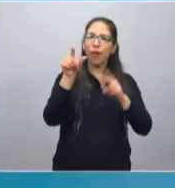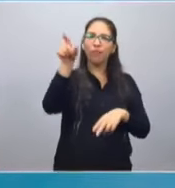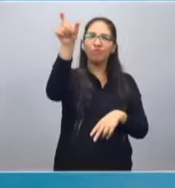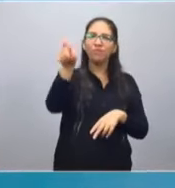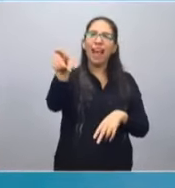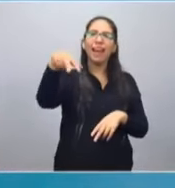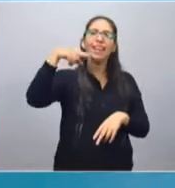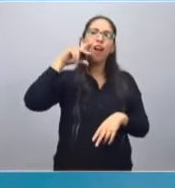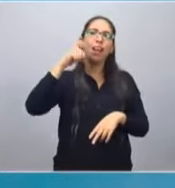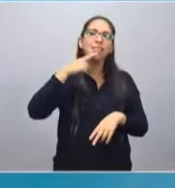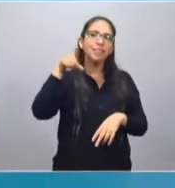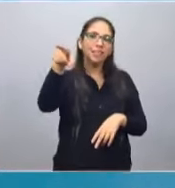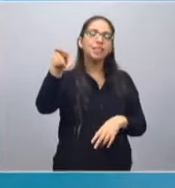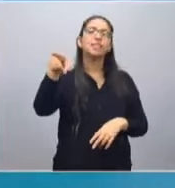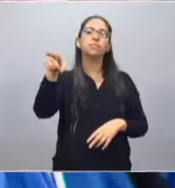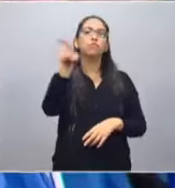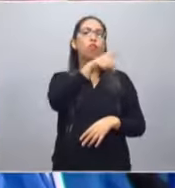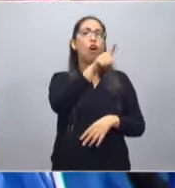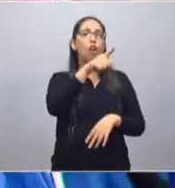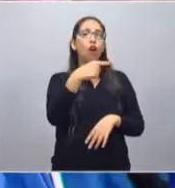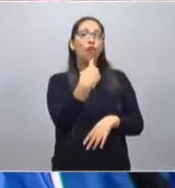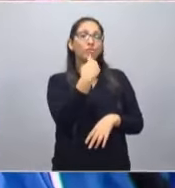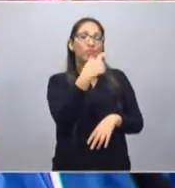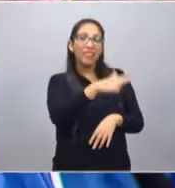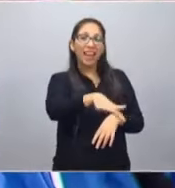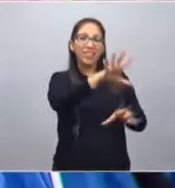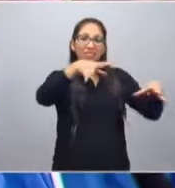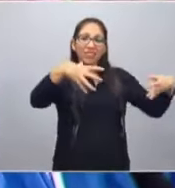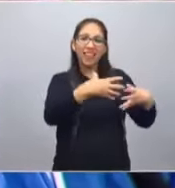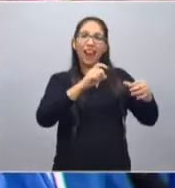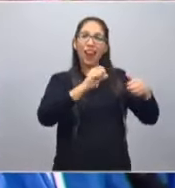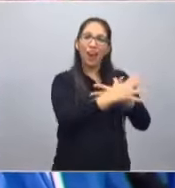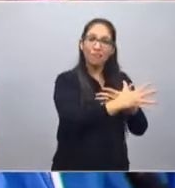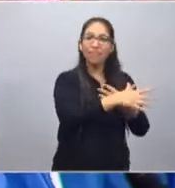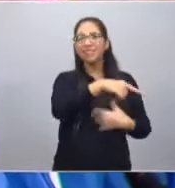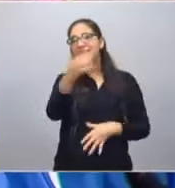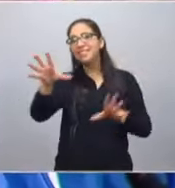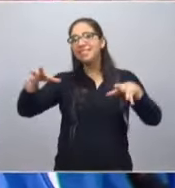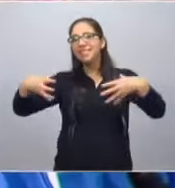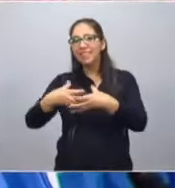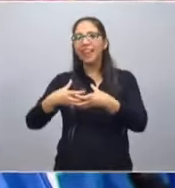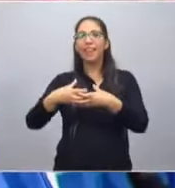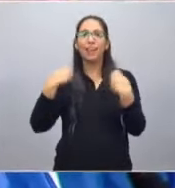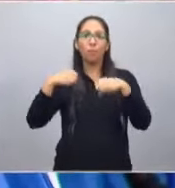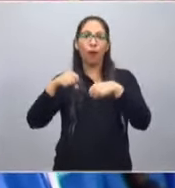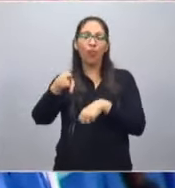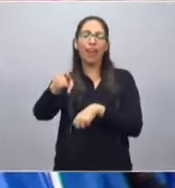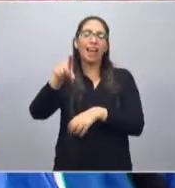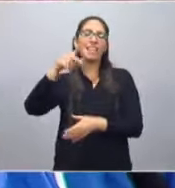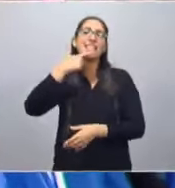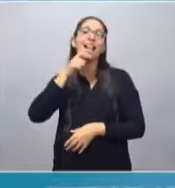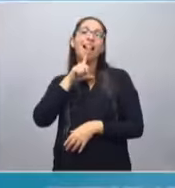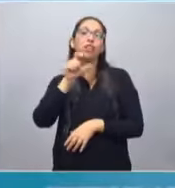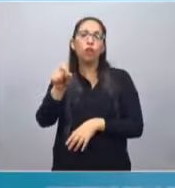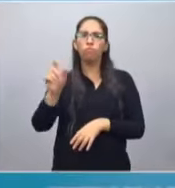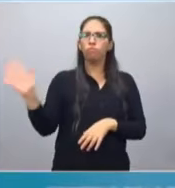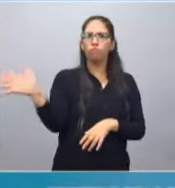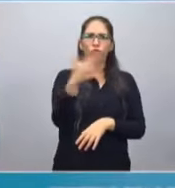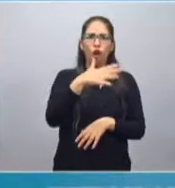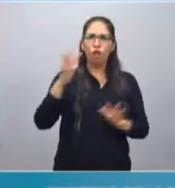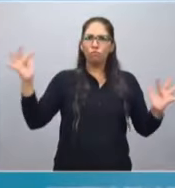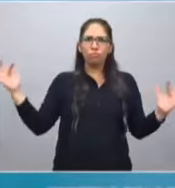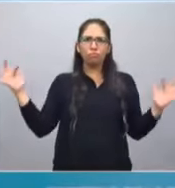Nicola con bueno con los chicos de Lomas de salto con profes con secretario de deporte está toda la comunidad deportiva de la provincia